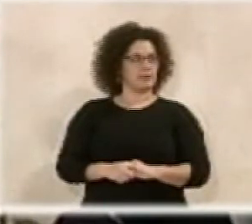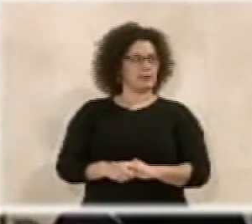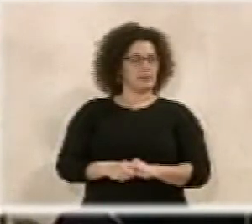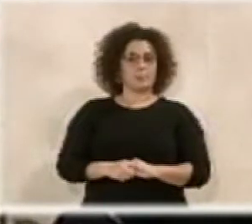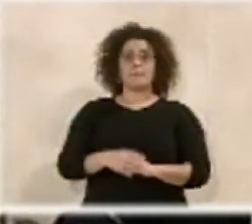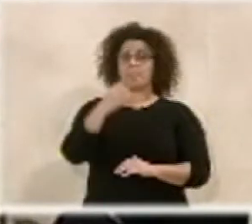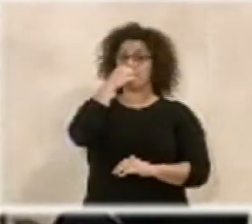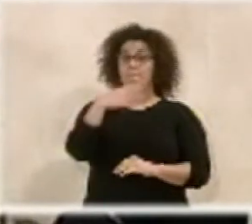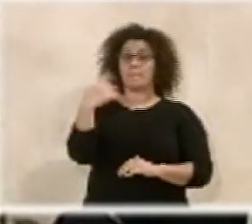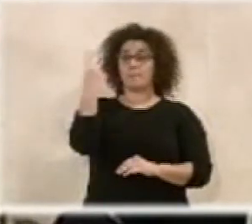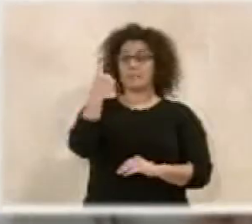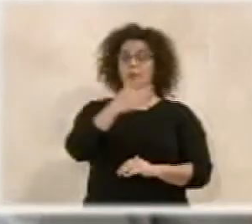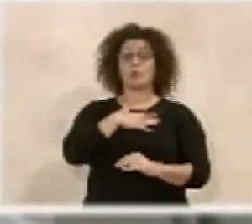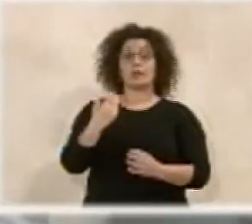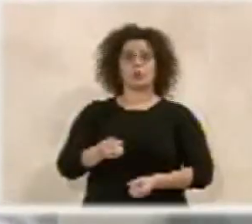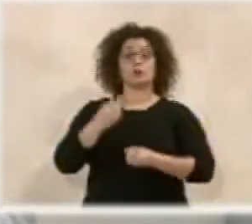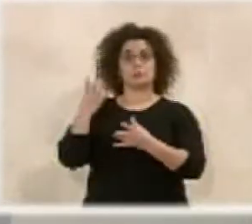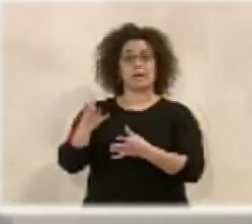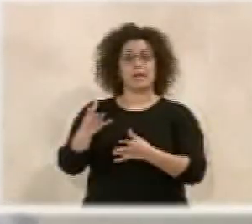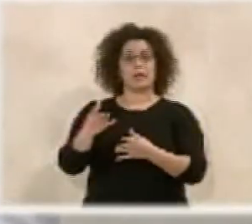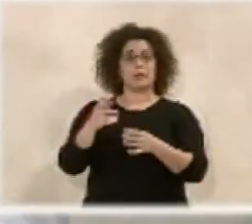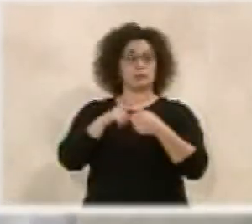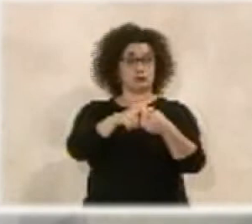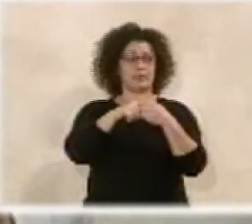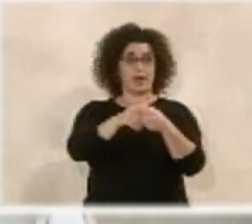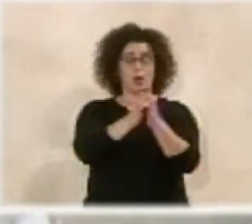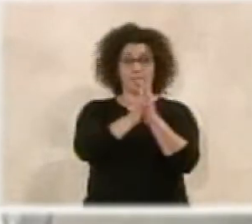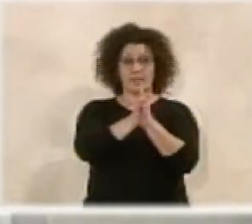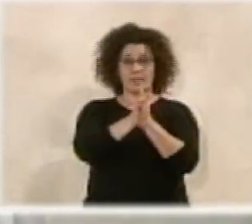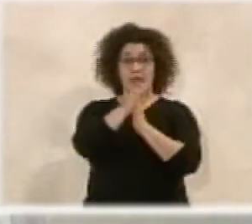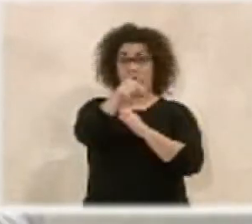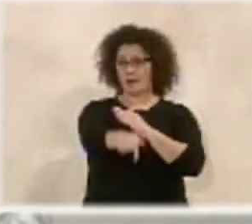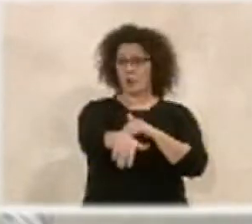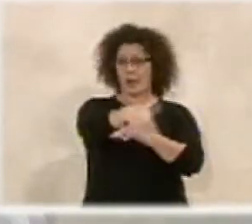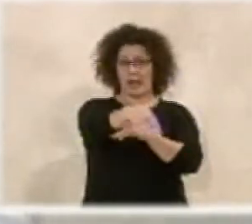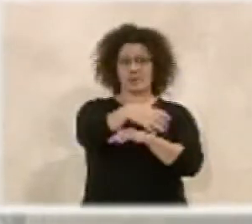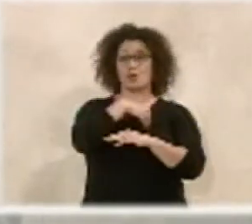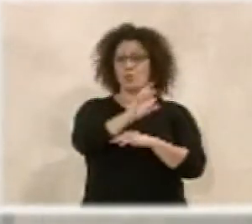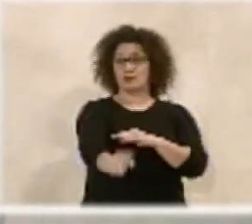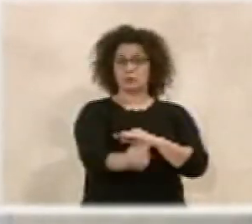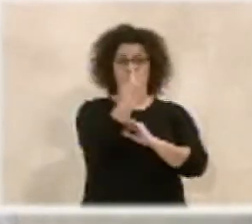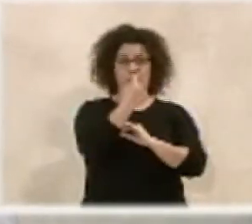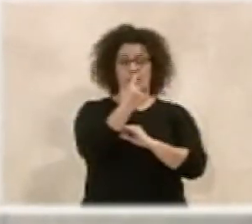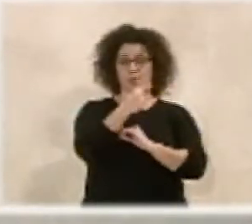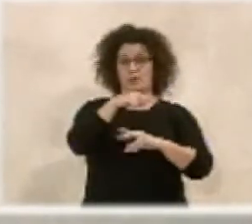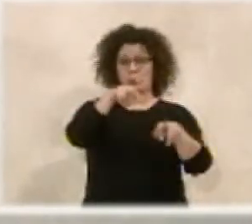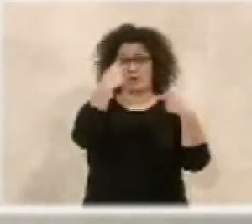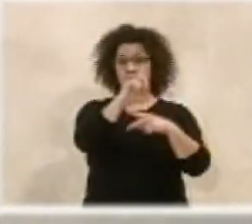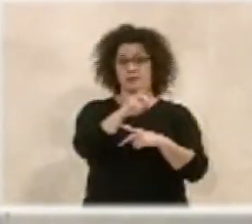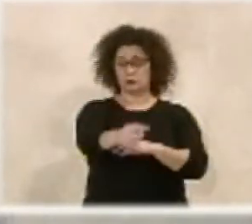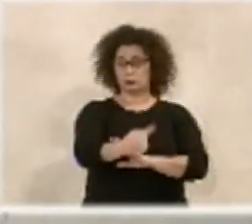veamos. Bueno, lo primero que quiero decir, ¿no? Quiero solidarizarme con mis compañeras que están abajo y que no han podido pasar, no le han permitido el